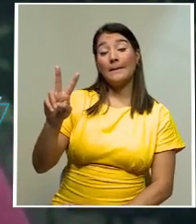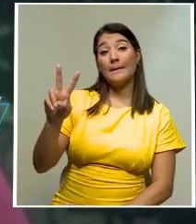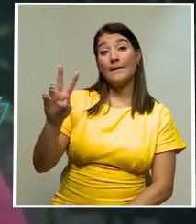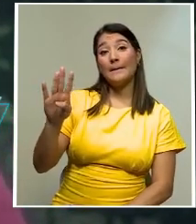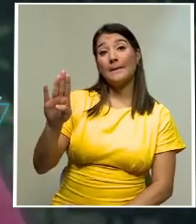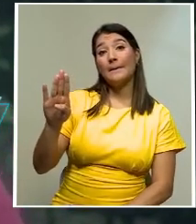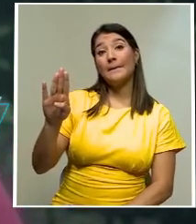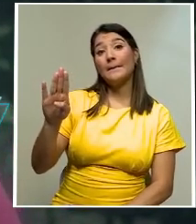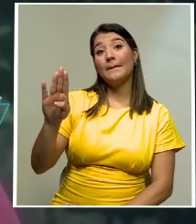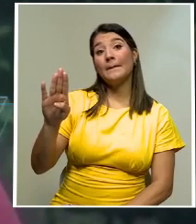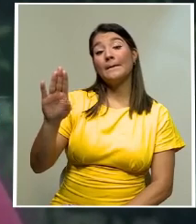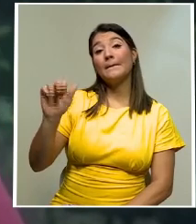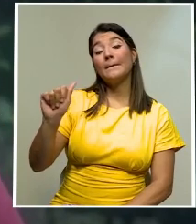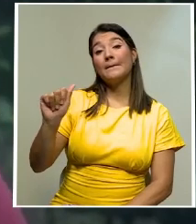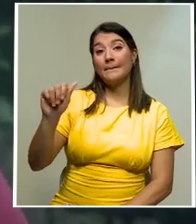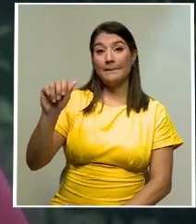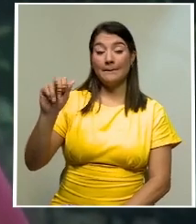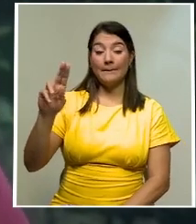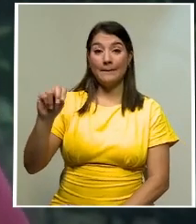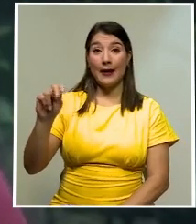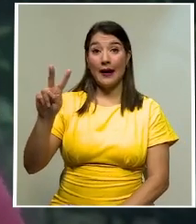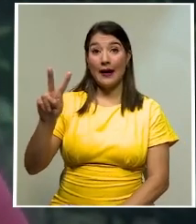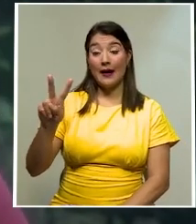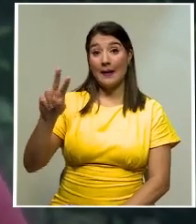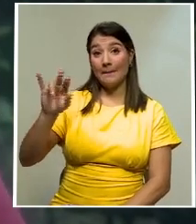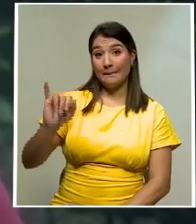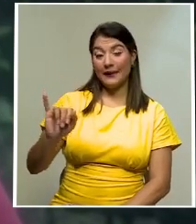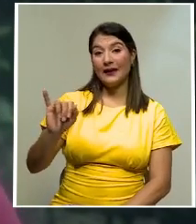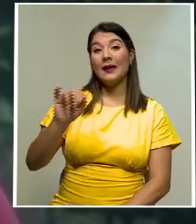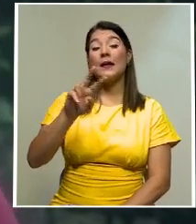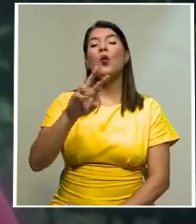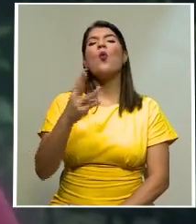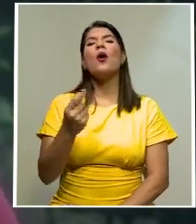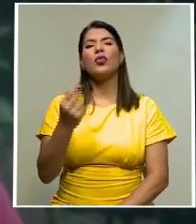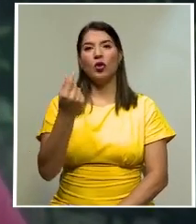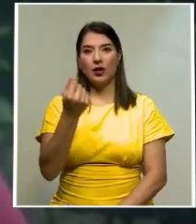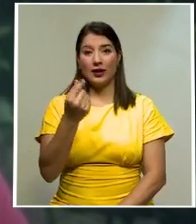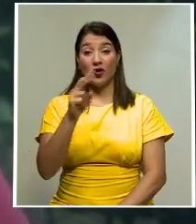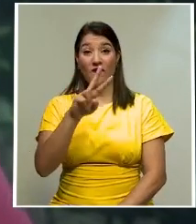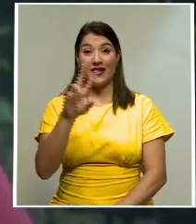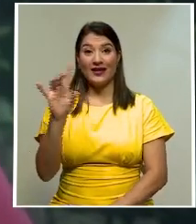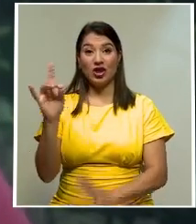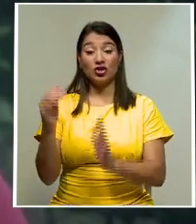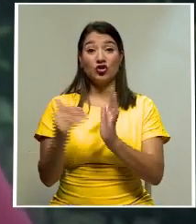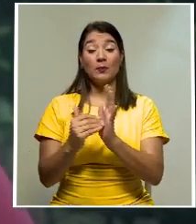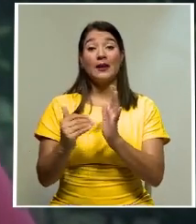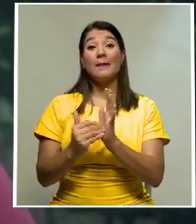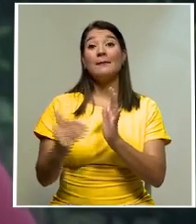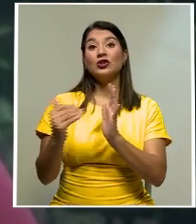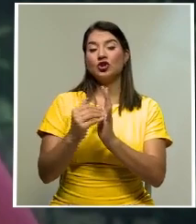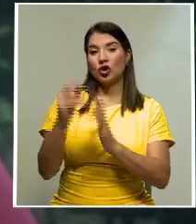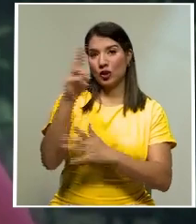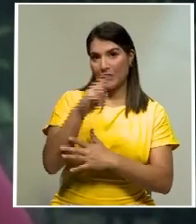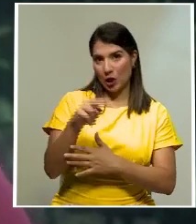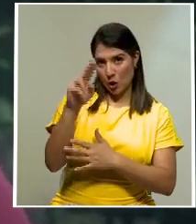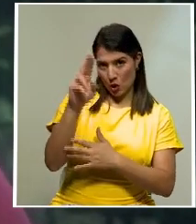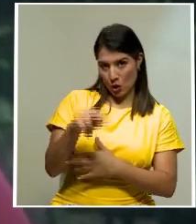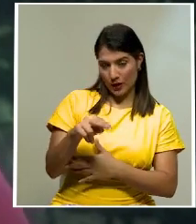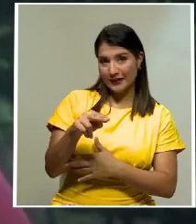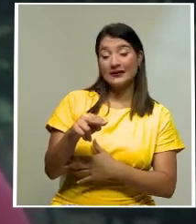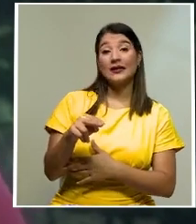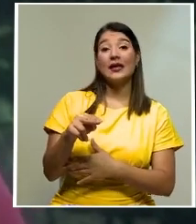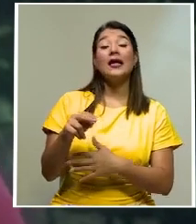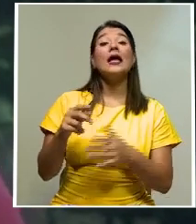Este presupuesto lo que hace es darle el permiso a la institución de usar los recursos y con esto lo que vamos a lograr es que se